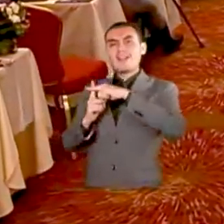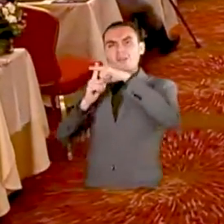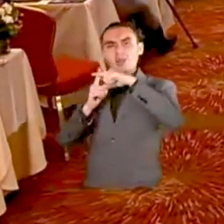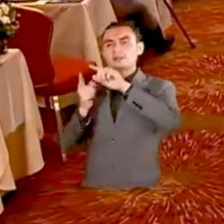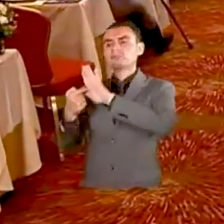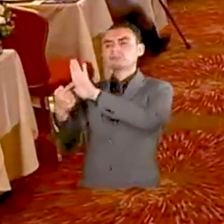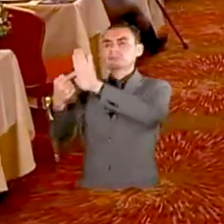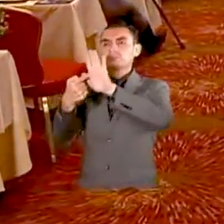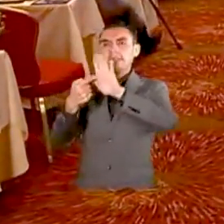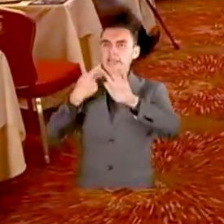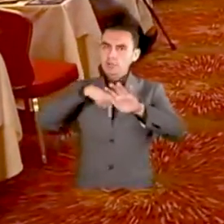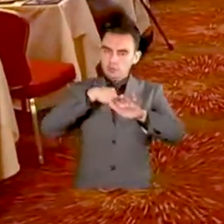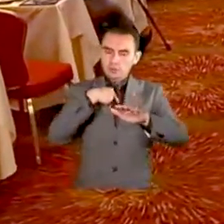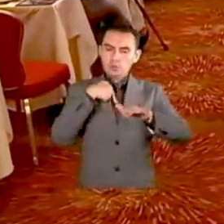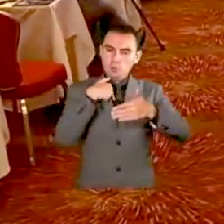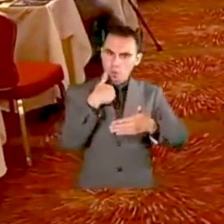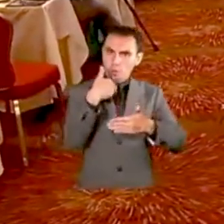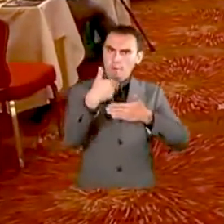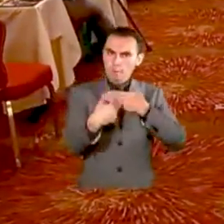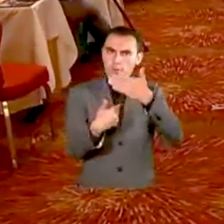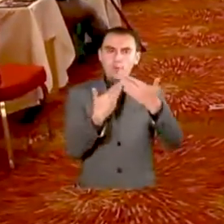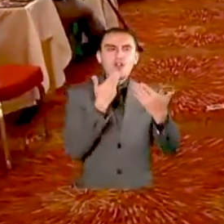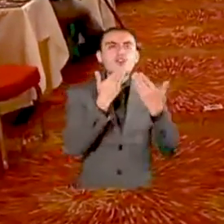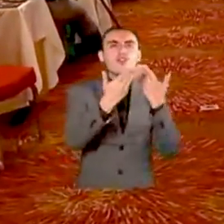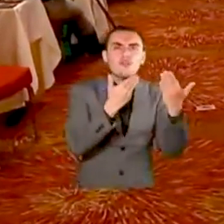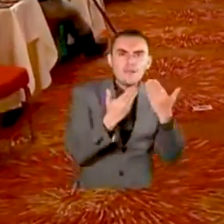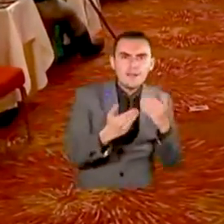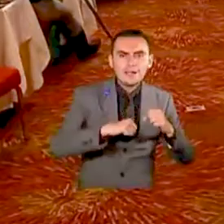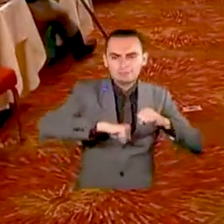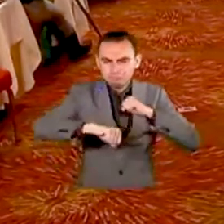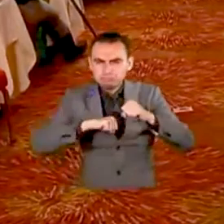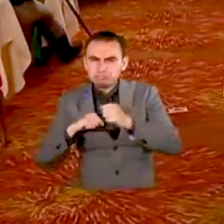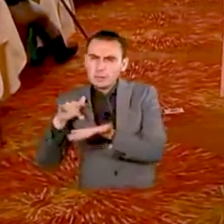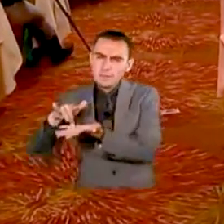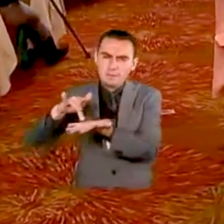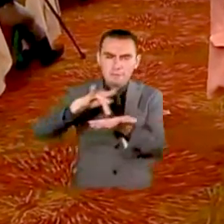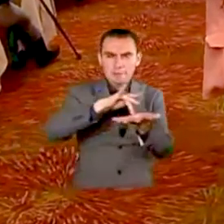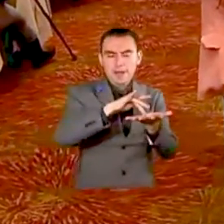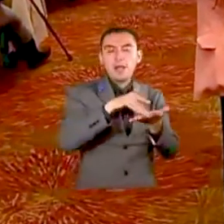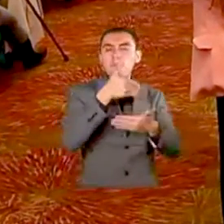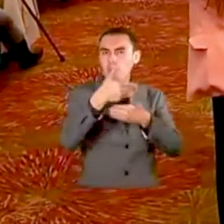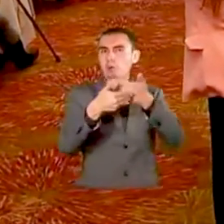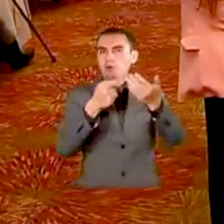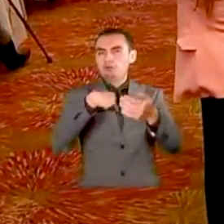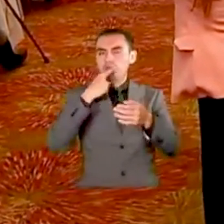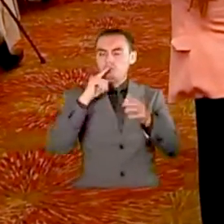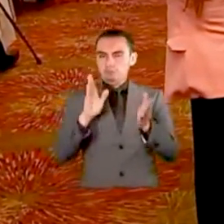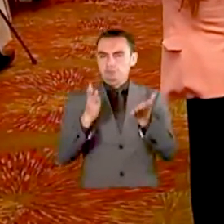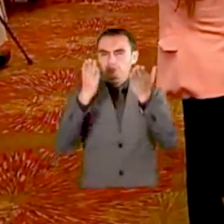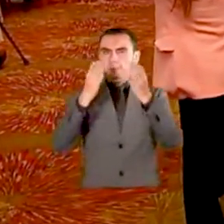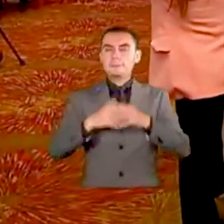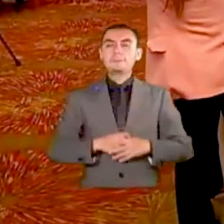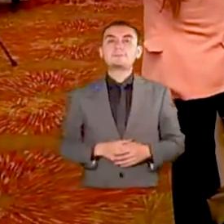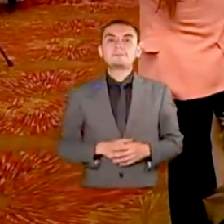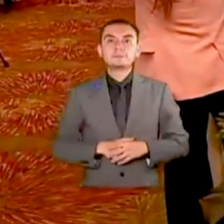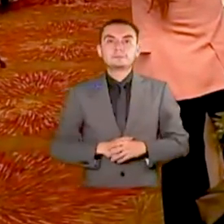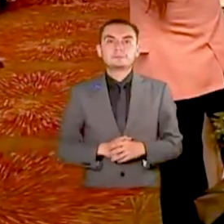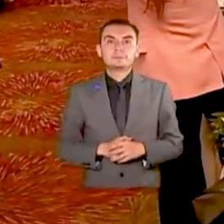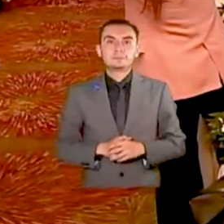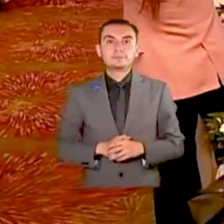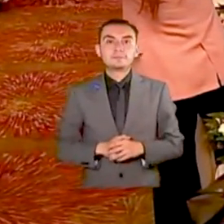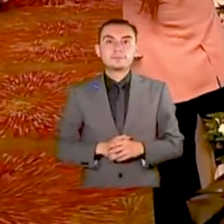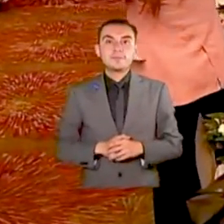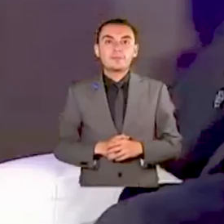en ganarnos despacio un espacio, un reconocimiento que con mucha seriedad creo que lo estamos logrando, señora Procuradora.